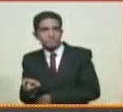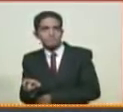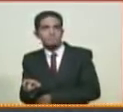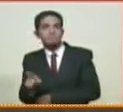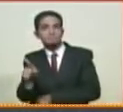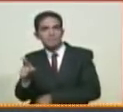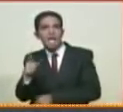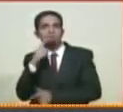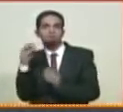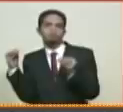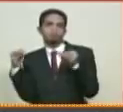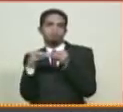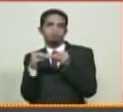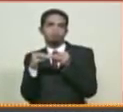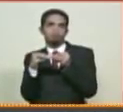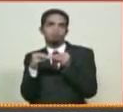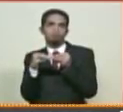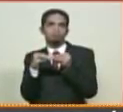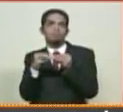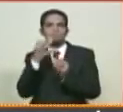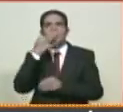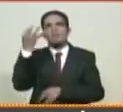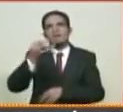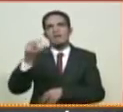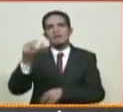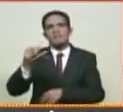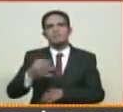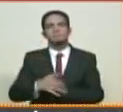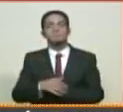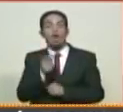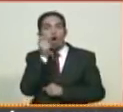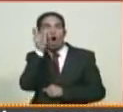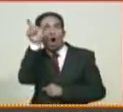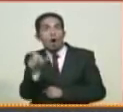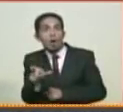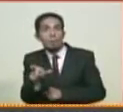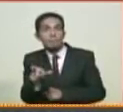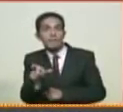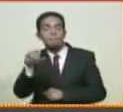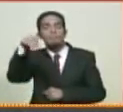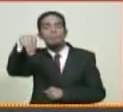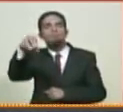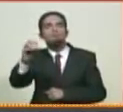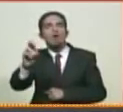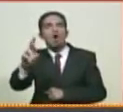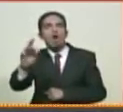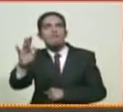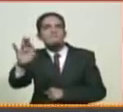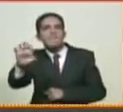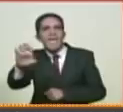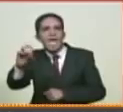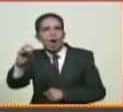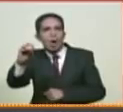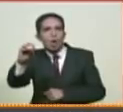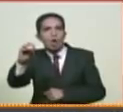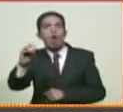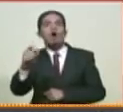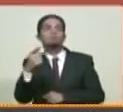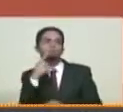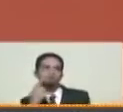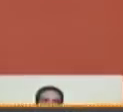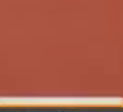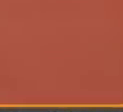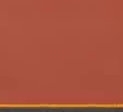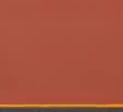está ajustada a la realidad. Este señor, alias Morfeo, Henry Bert Rivas, se dirige